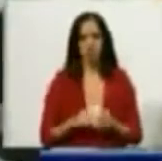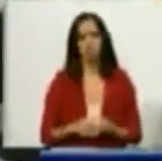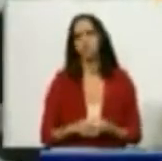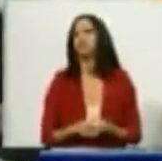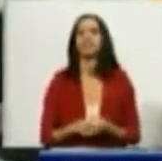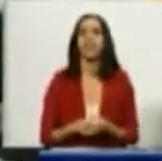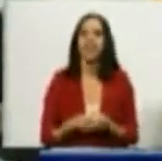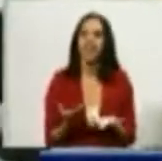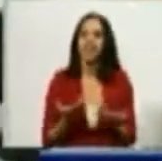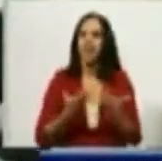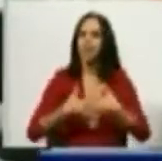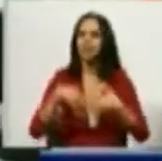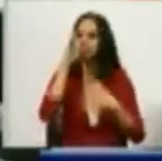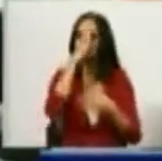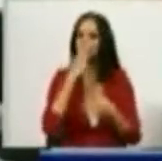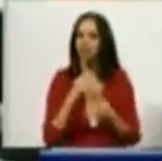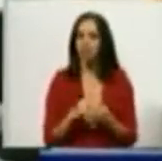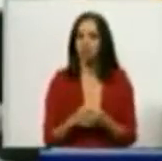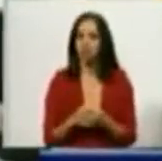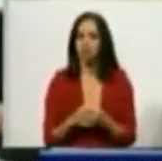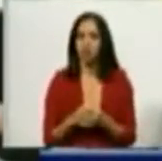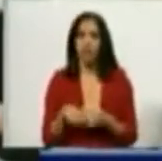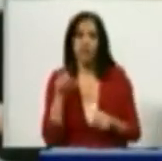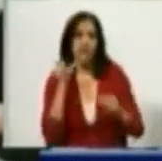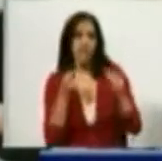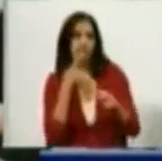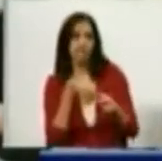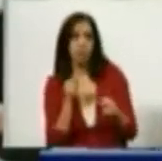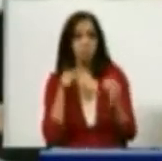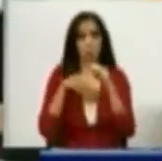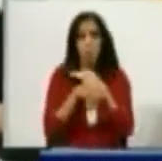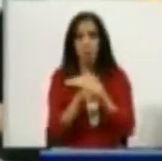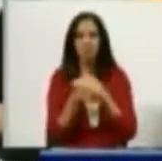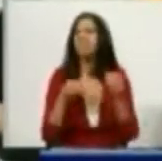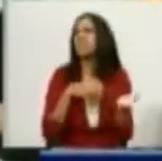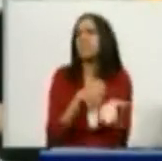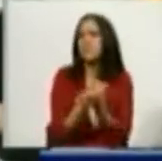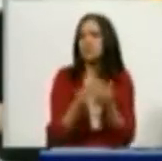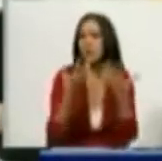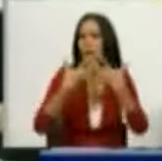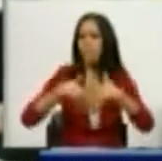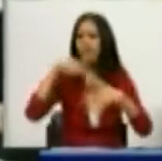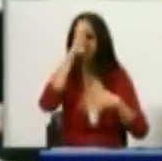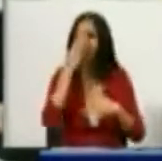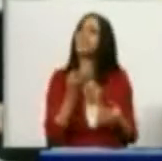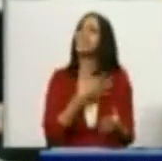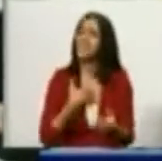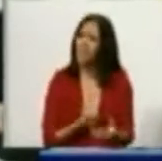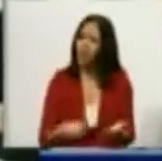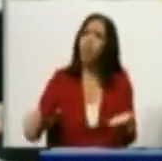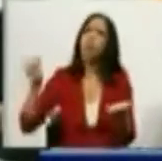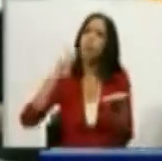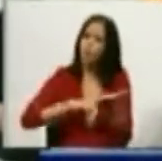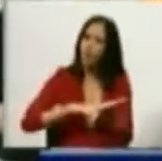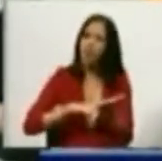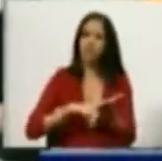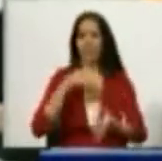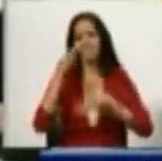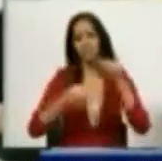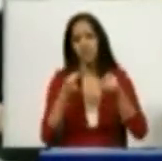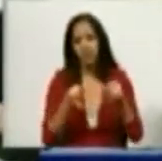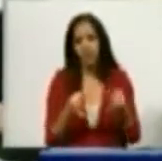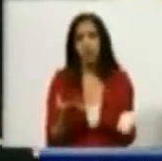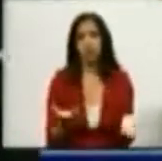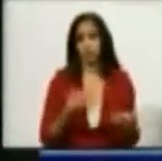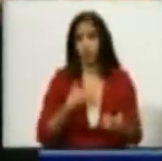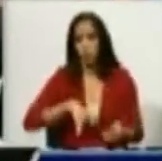brest gente que dice por aquí se mete y qué pasó con odebrecht quieren que se lo vuelva a contar lo de odebrecht quiere